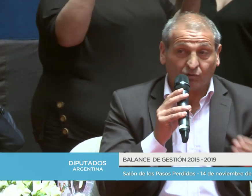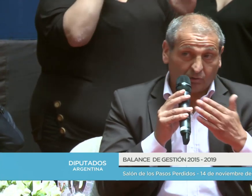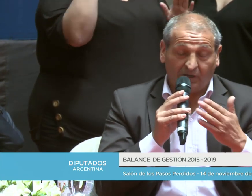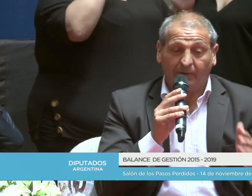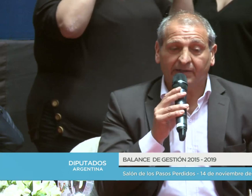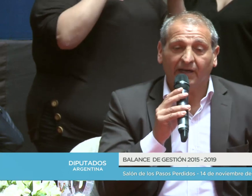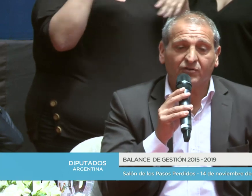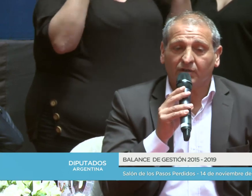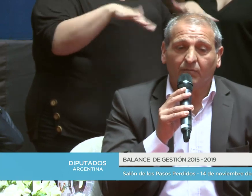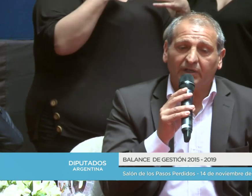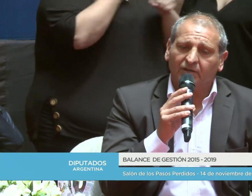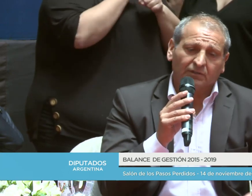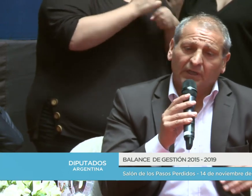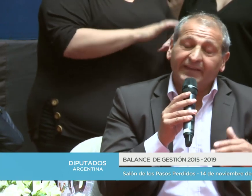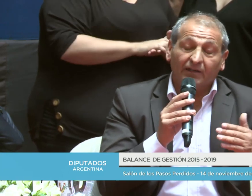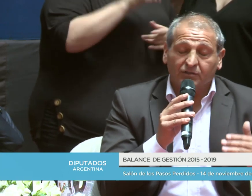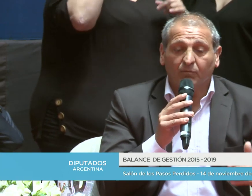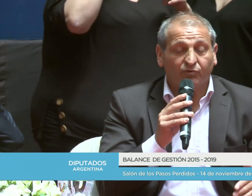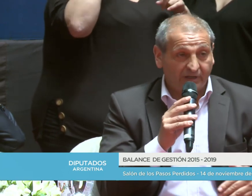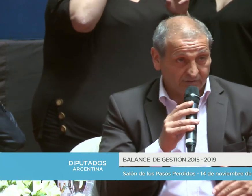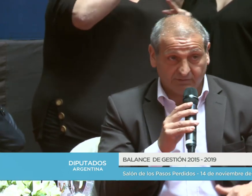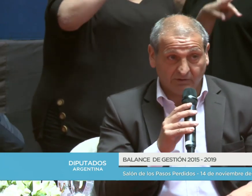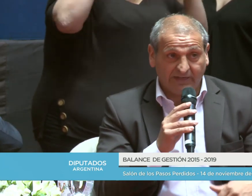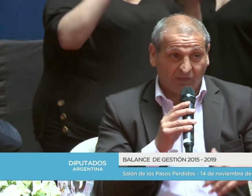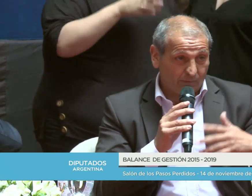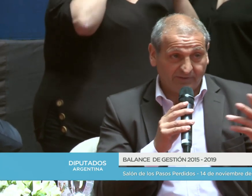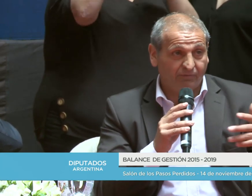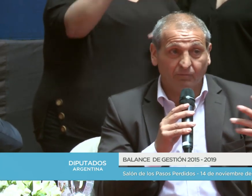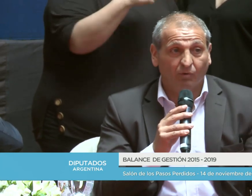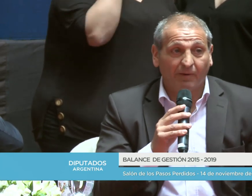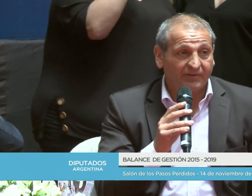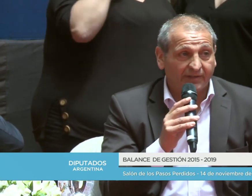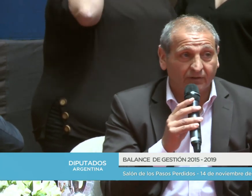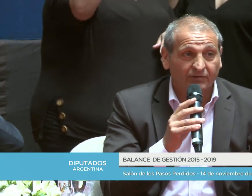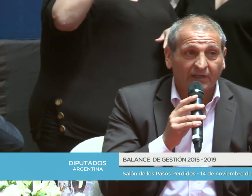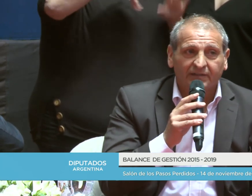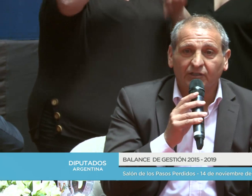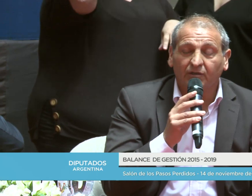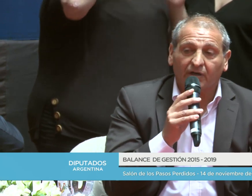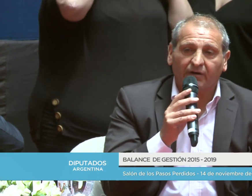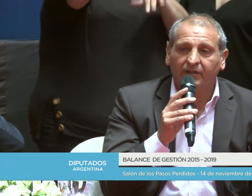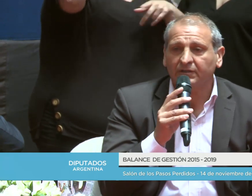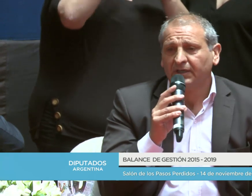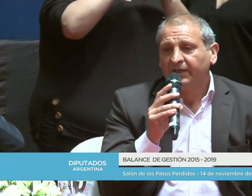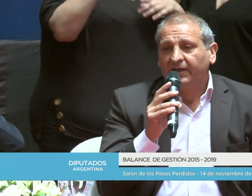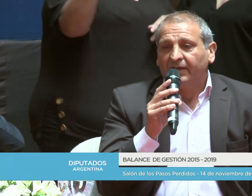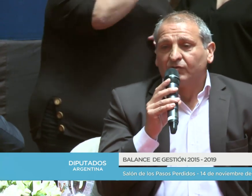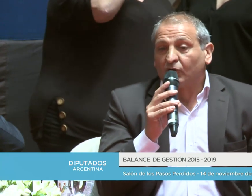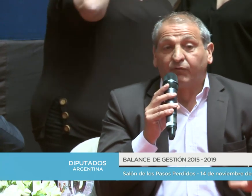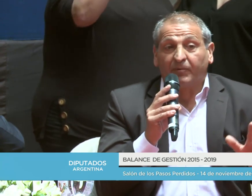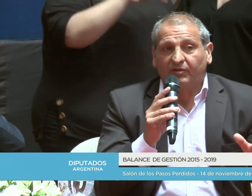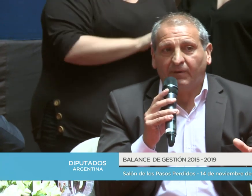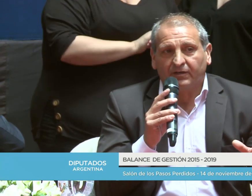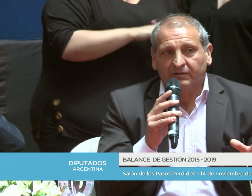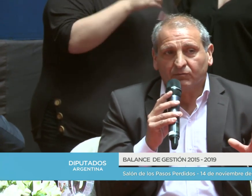meses, eso que ustedes ven de la noche de los molinos, de la noche de los museos, donde las dos veces fuimos los más visitados de todo el recorrido,